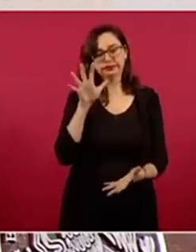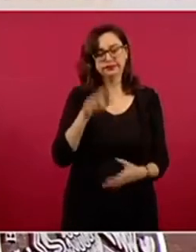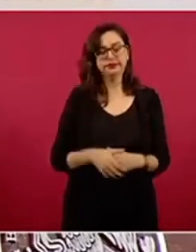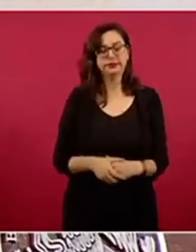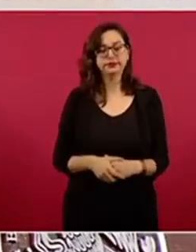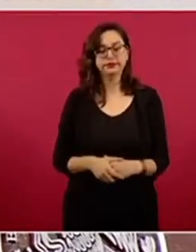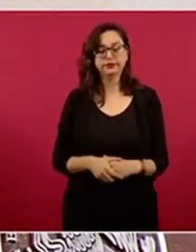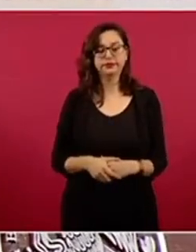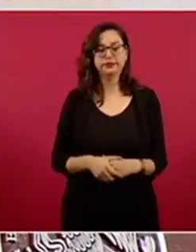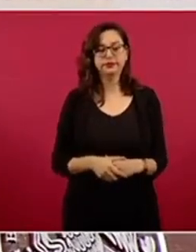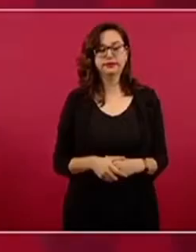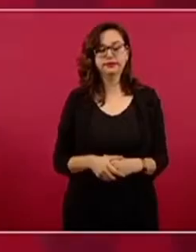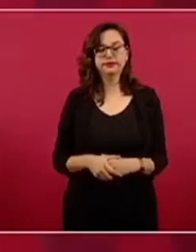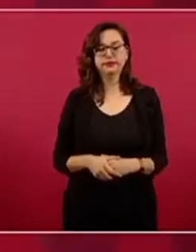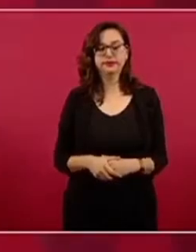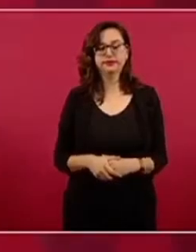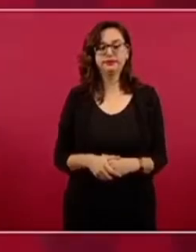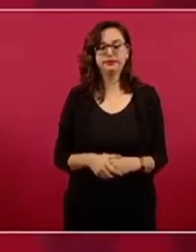la